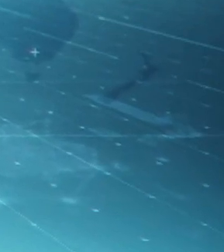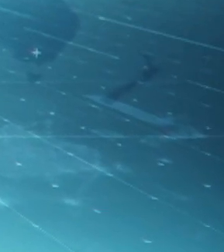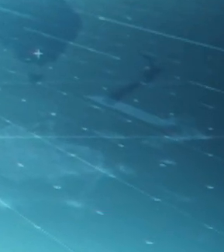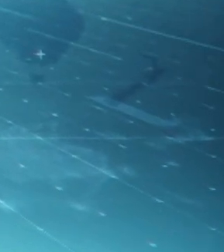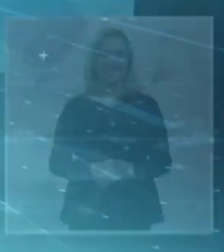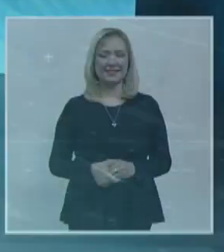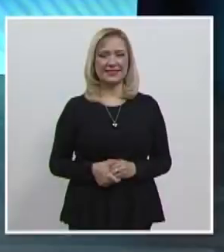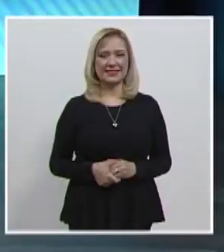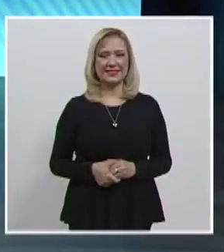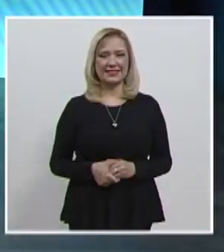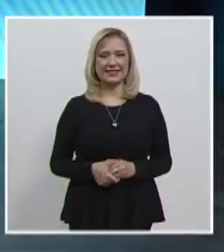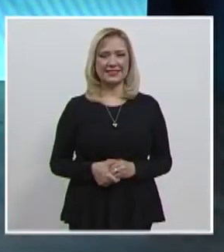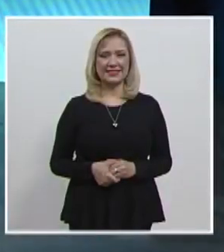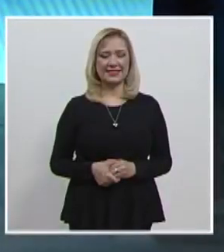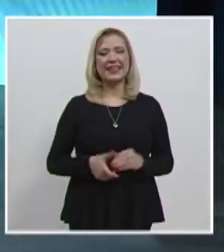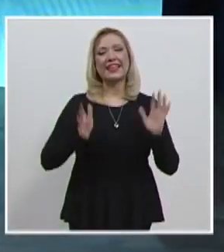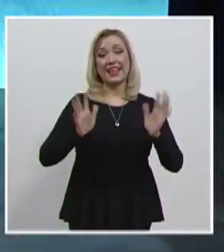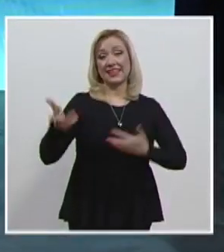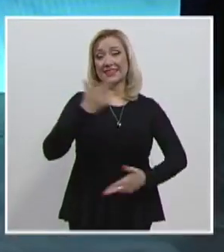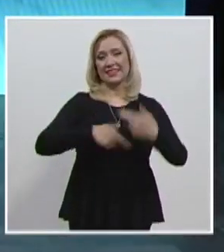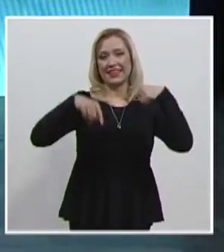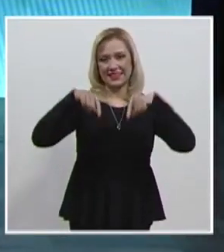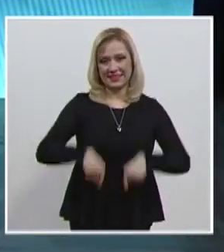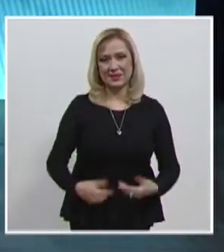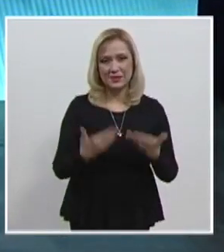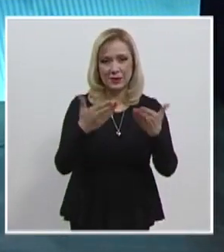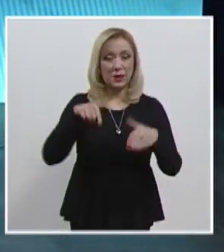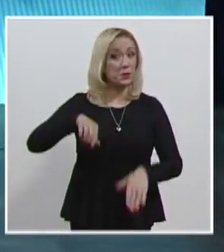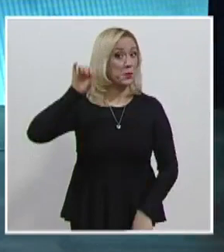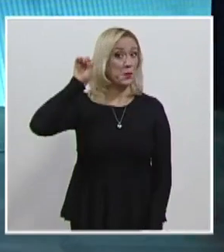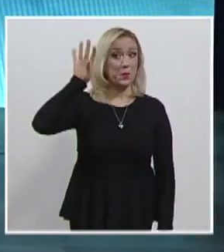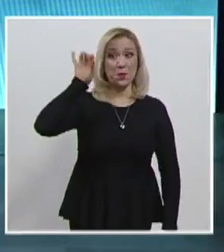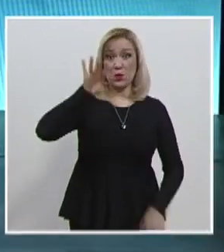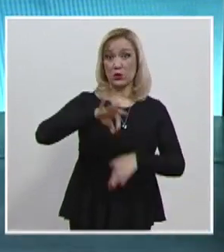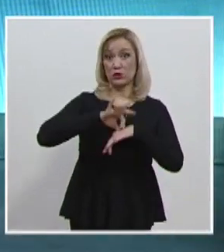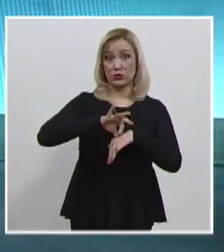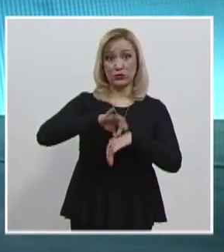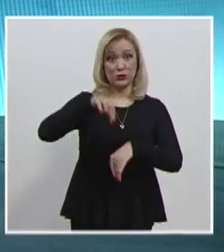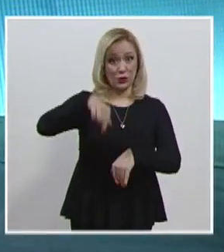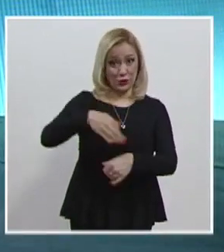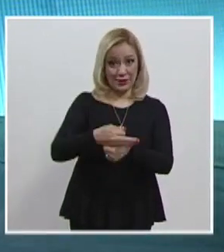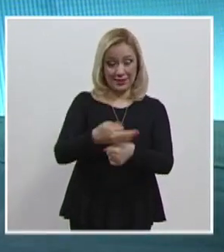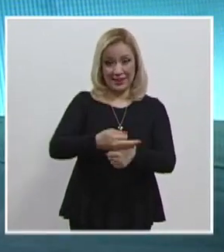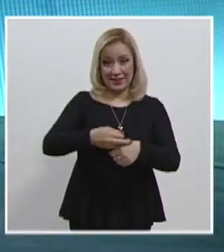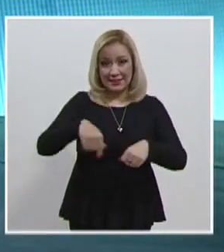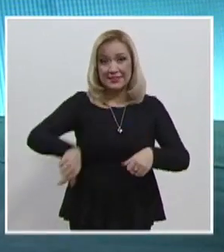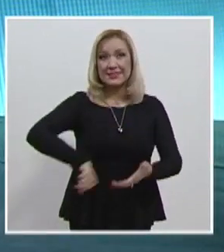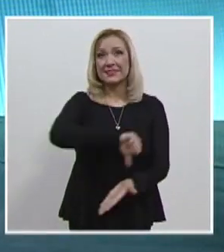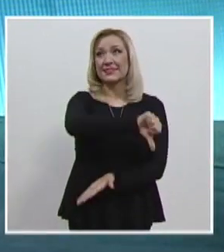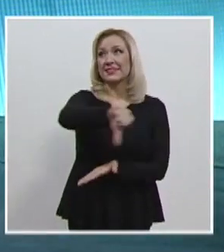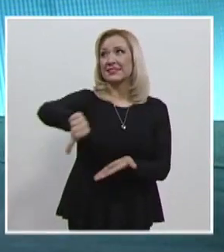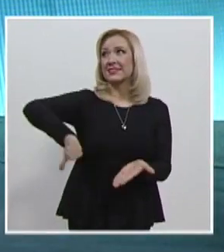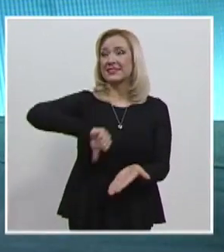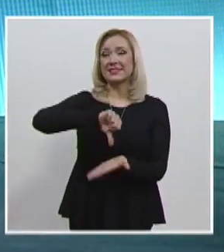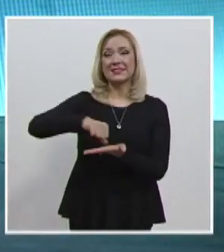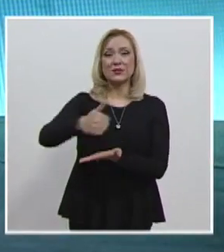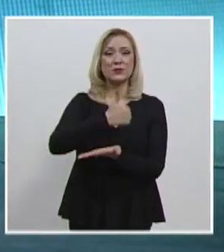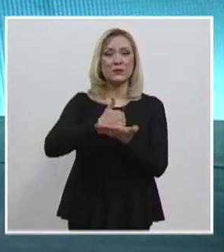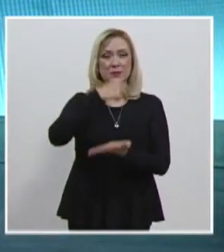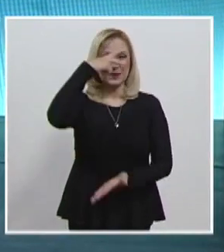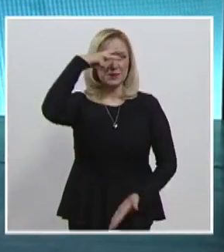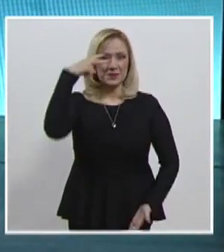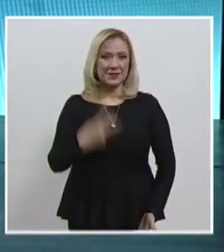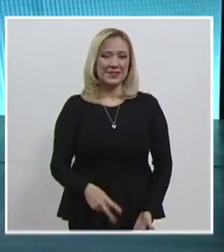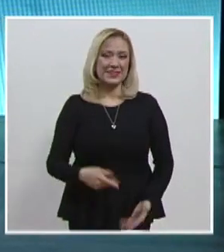México ya estamos de regreso y transmitiendo completamente en vivo y en directo desde la zona centro de la capital de la República